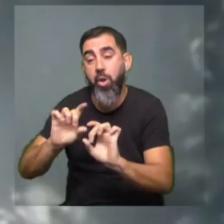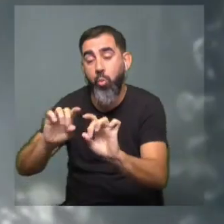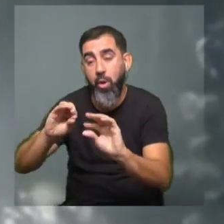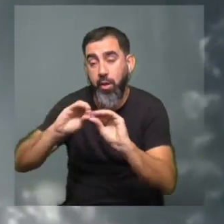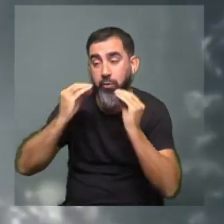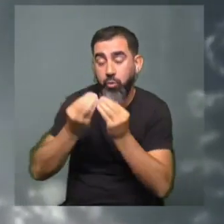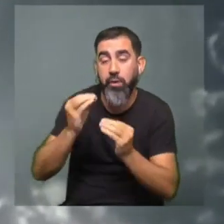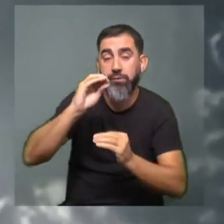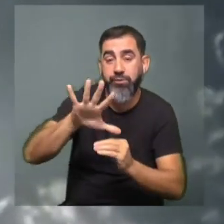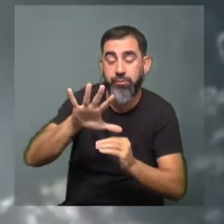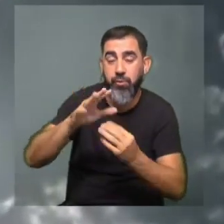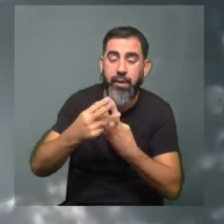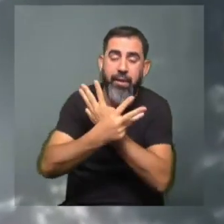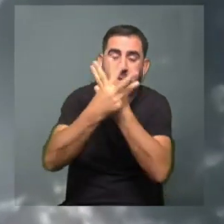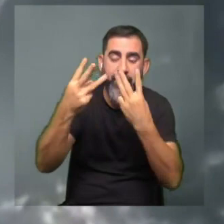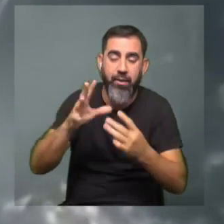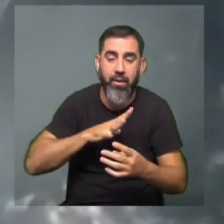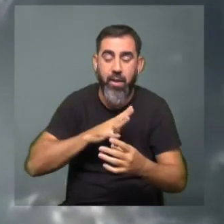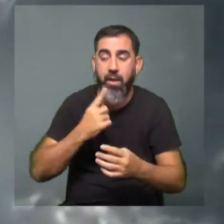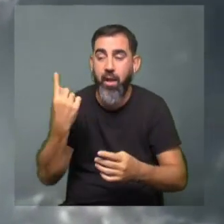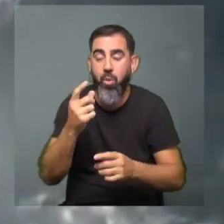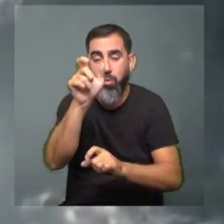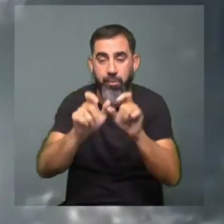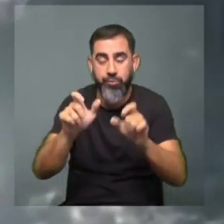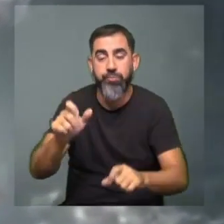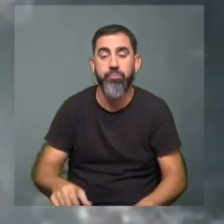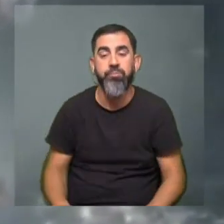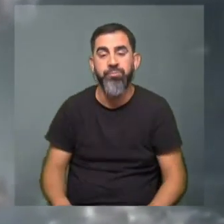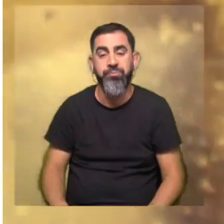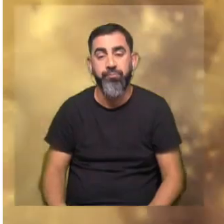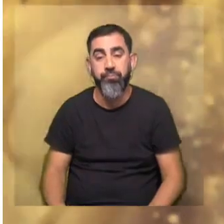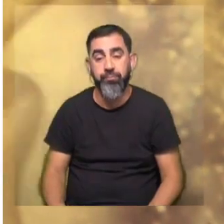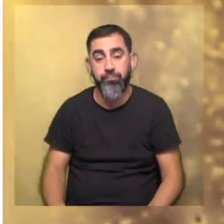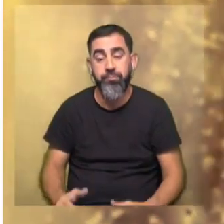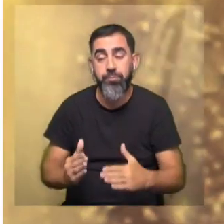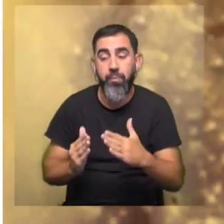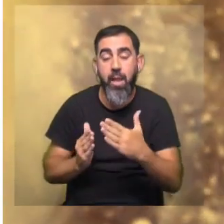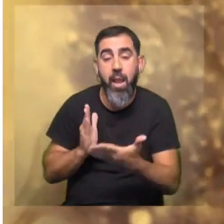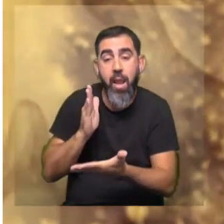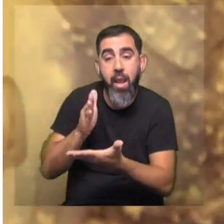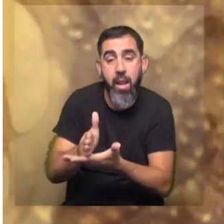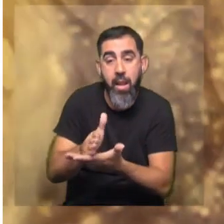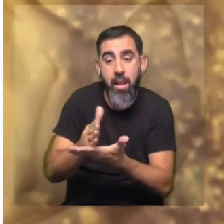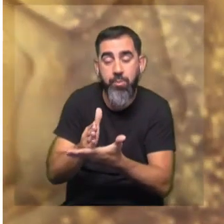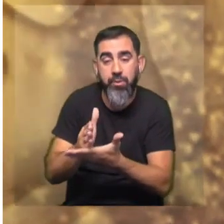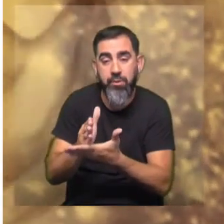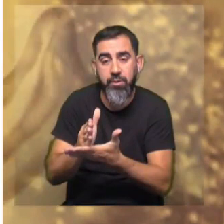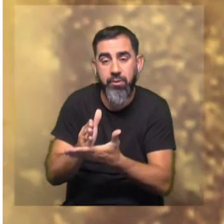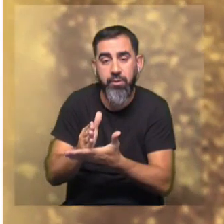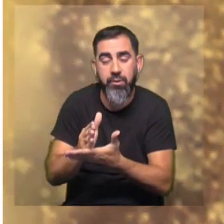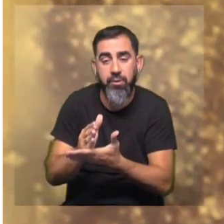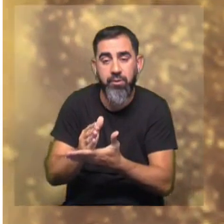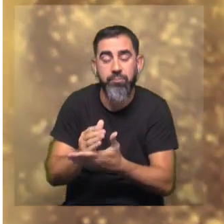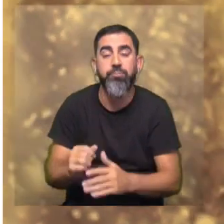este 5 que típicamente recibe un ser humano. Estos límites están aún muy lejos, 1 o 2 órdenes